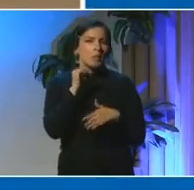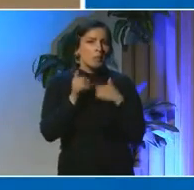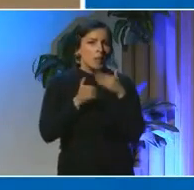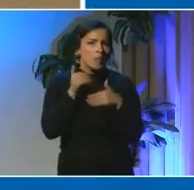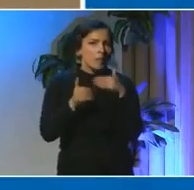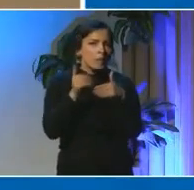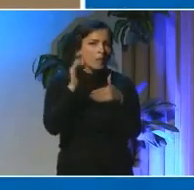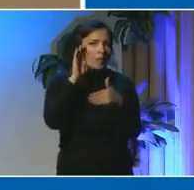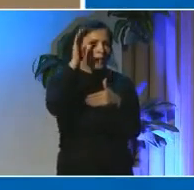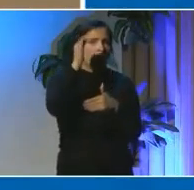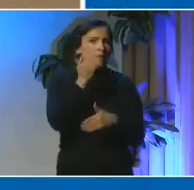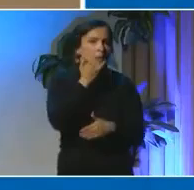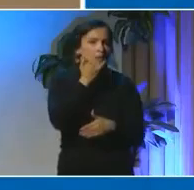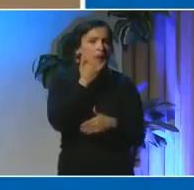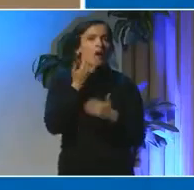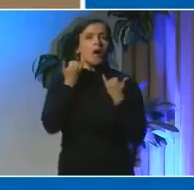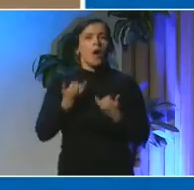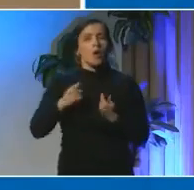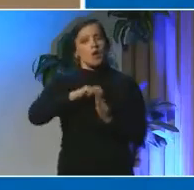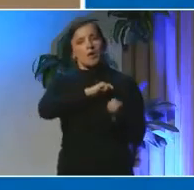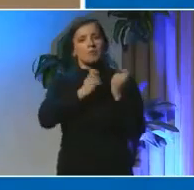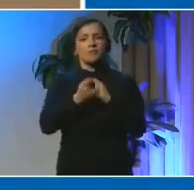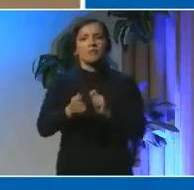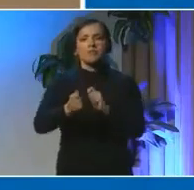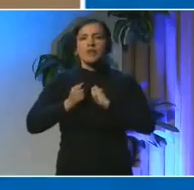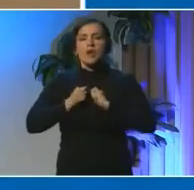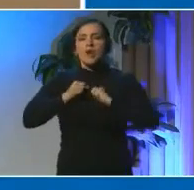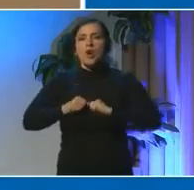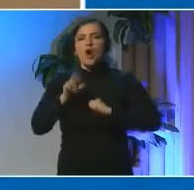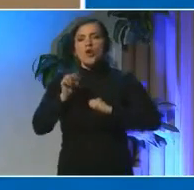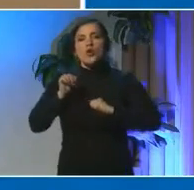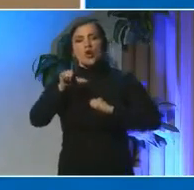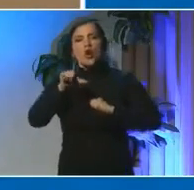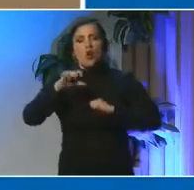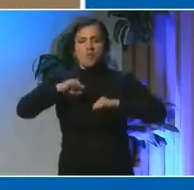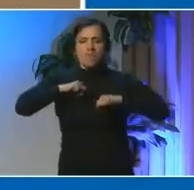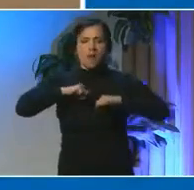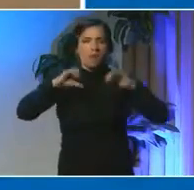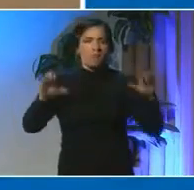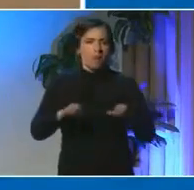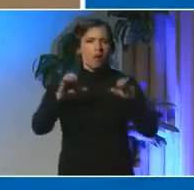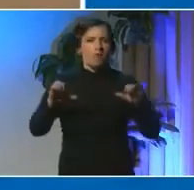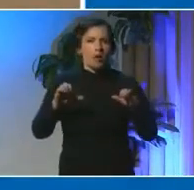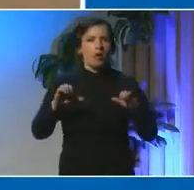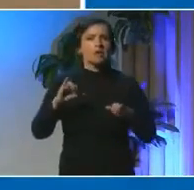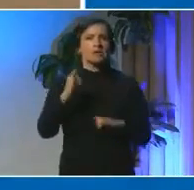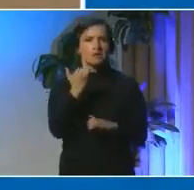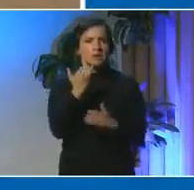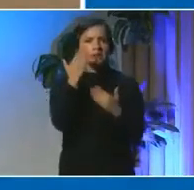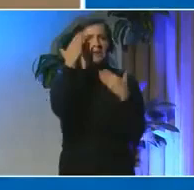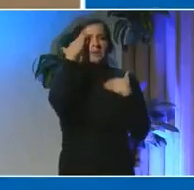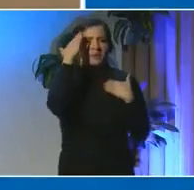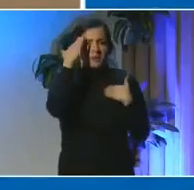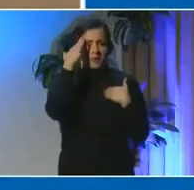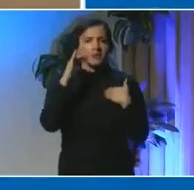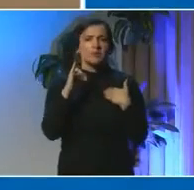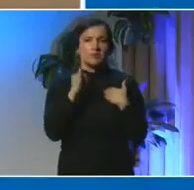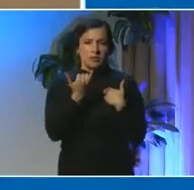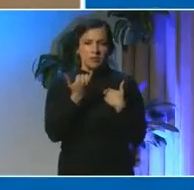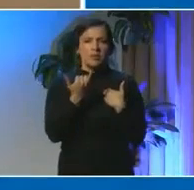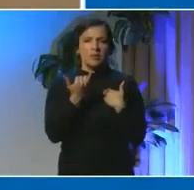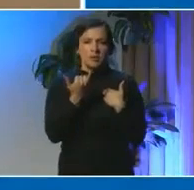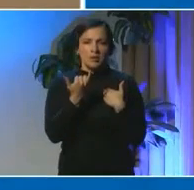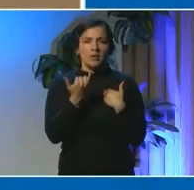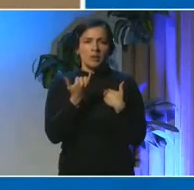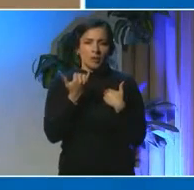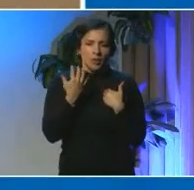a pasar a tener un rol activo conscientes de que esto es un tema que les importa a sus distintos